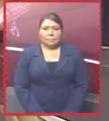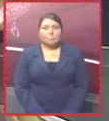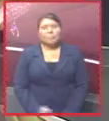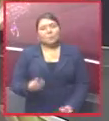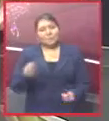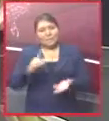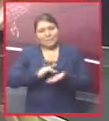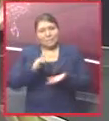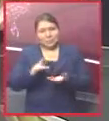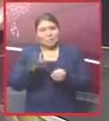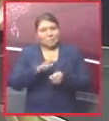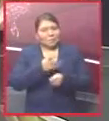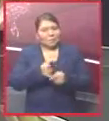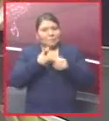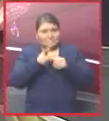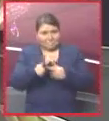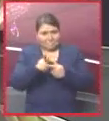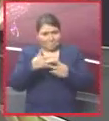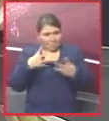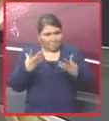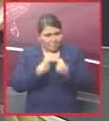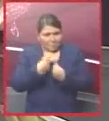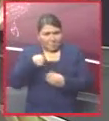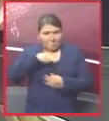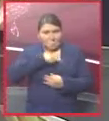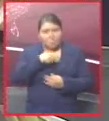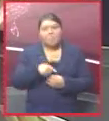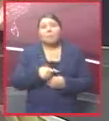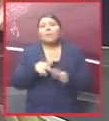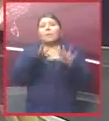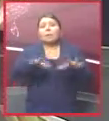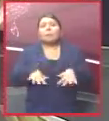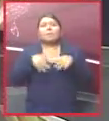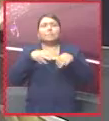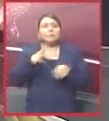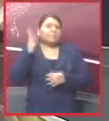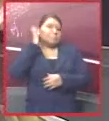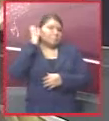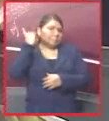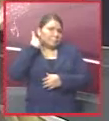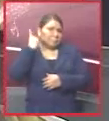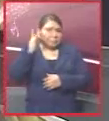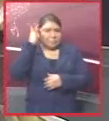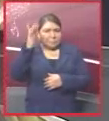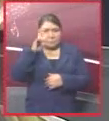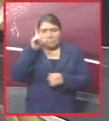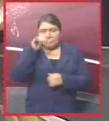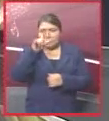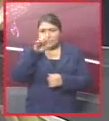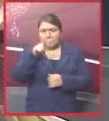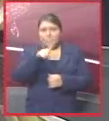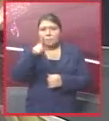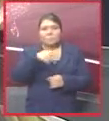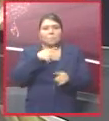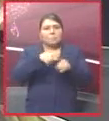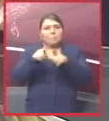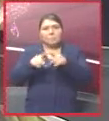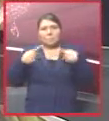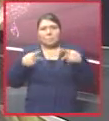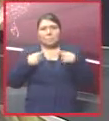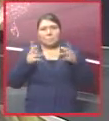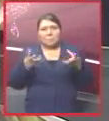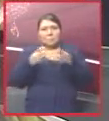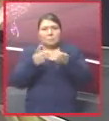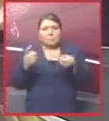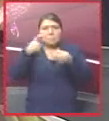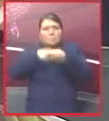Muchas gracias por continuar con nosotros. En las instalaciones del Palacio Legislativo de San Lázaro, las y los integrantes de la Comisión de Economía de la